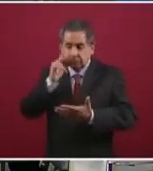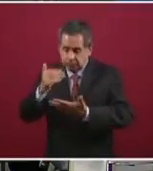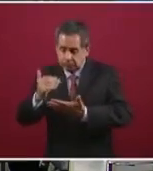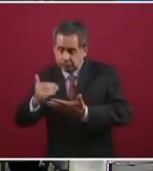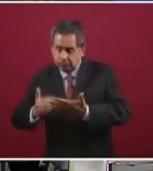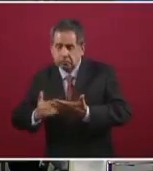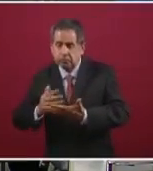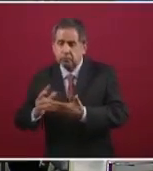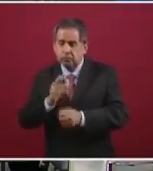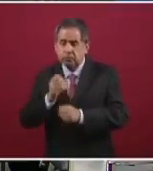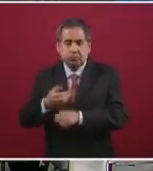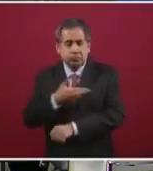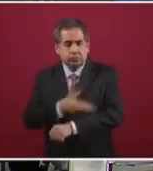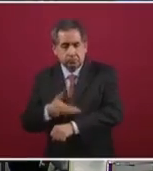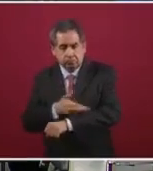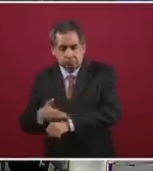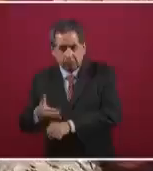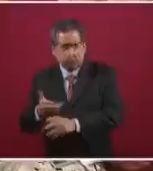procedimiento.